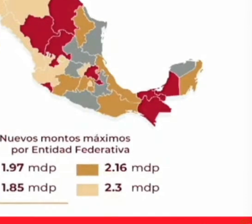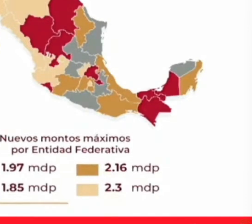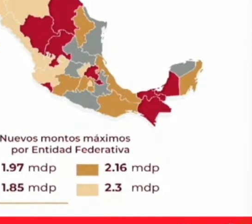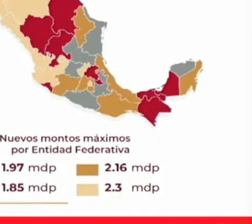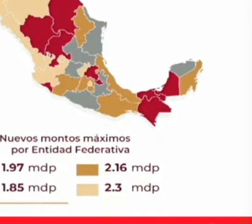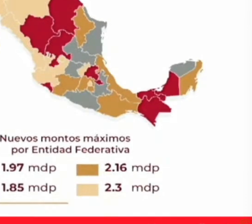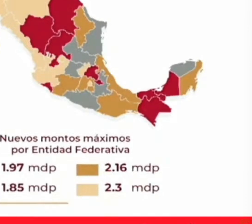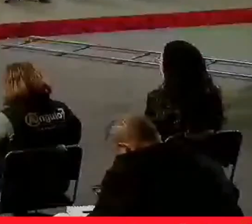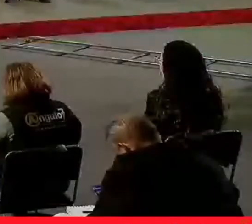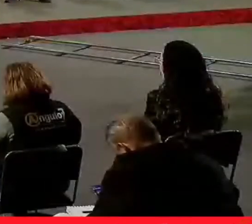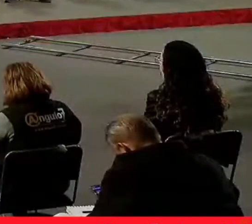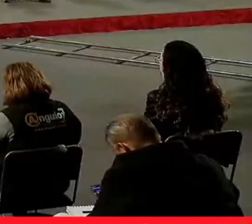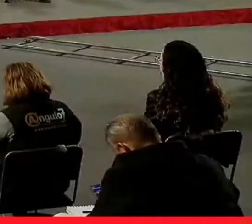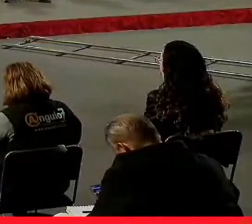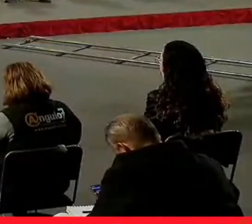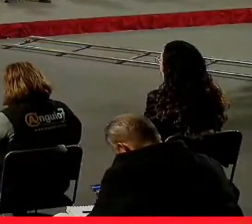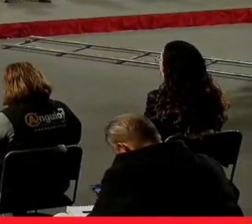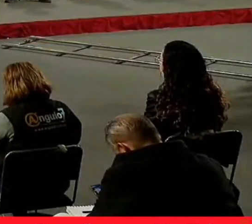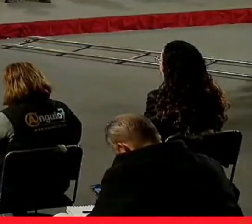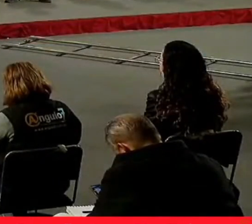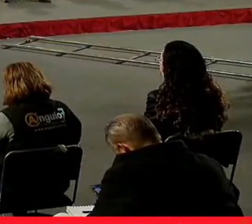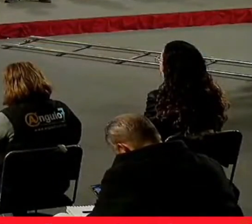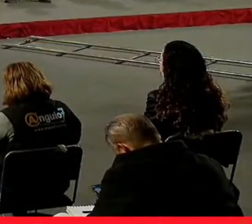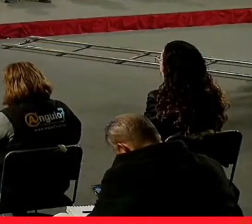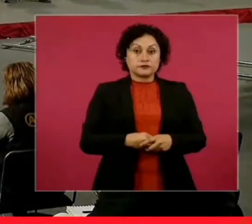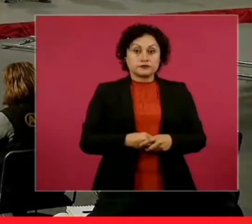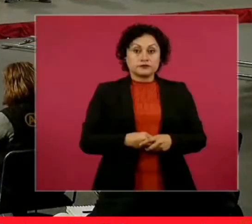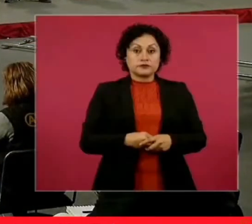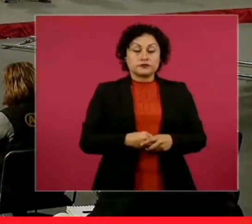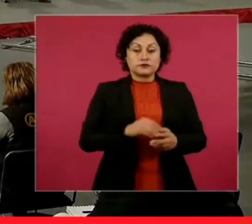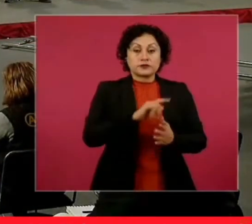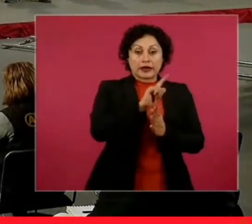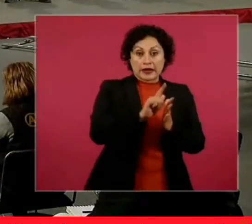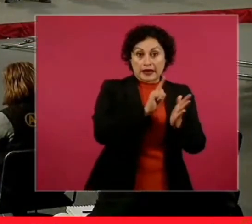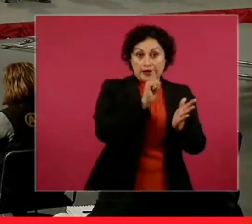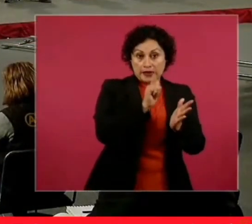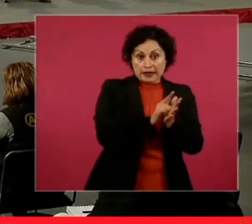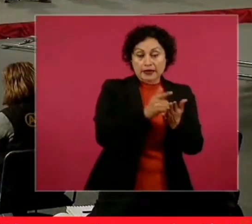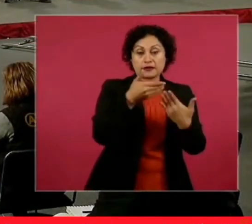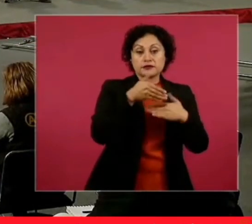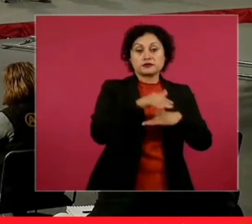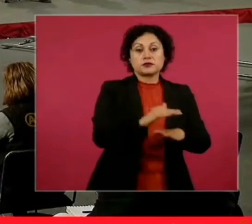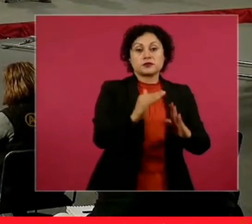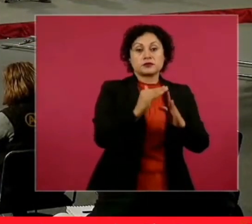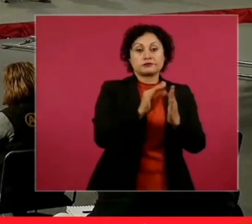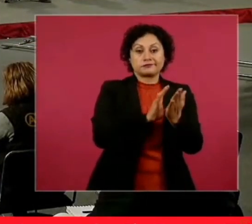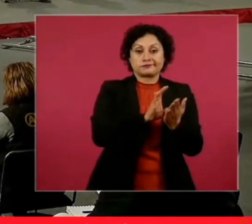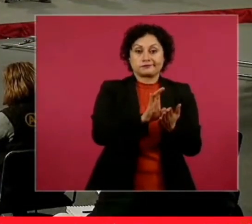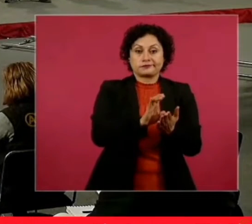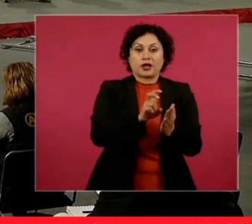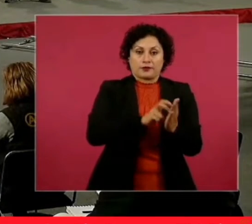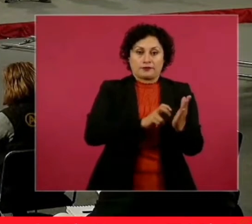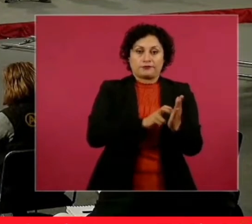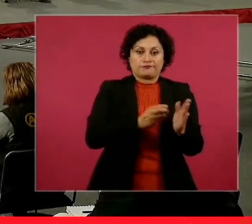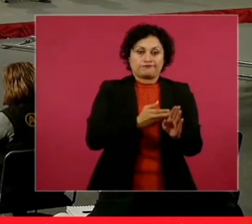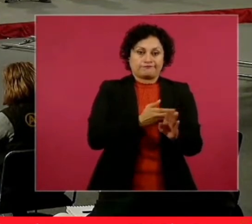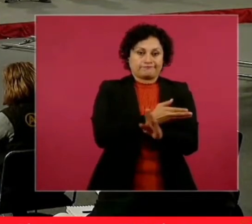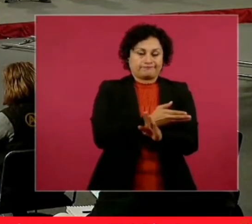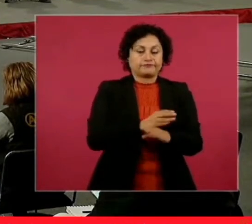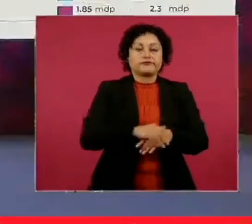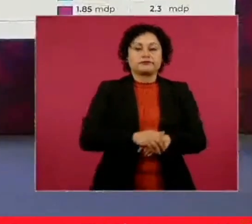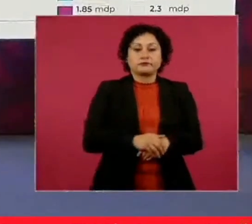Congreso se aprobó la modificación a la Ley de Lista en materia de créditos de vivienda. Entonces, bueno, tenemos